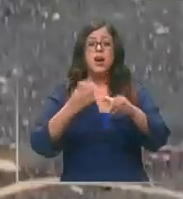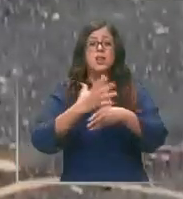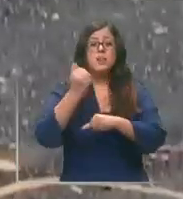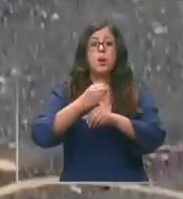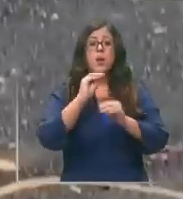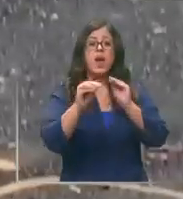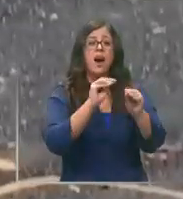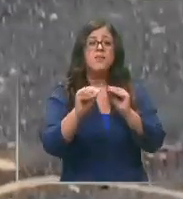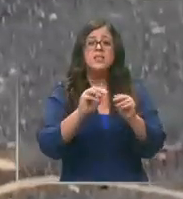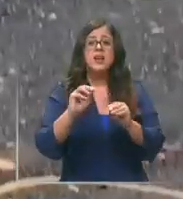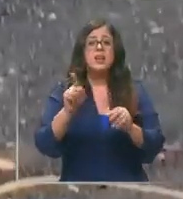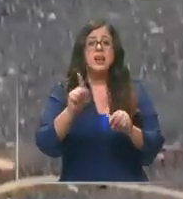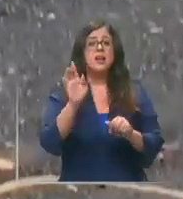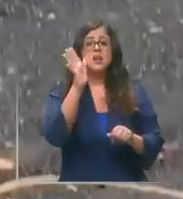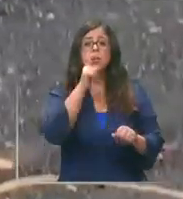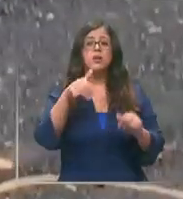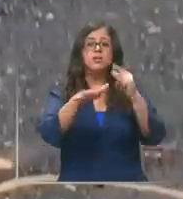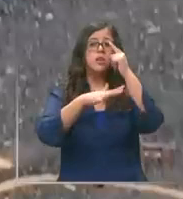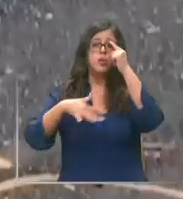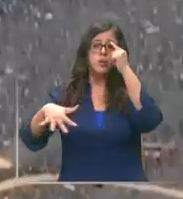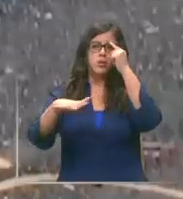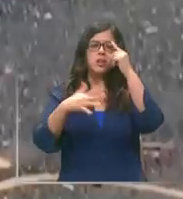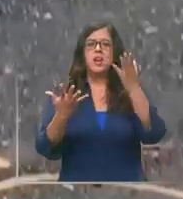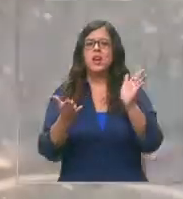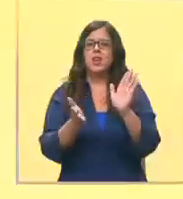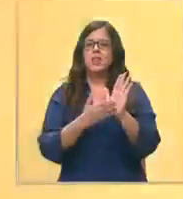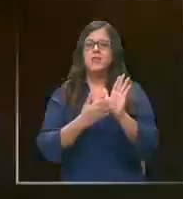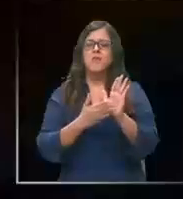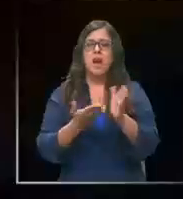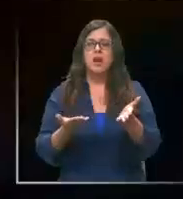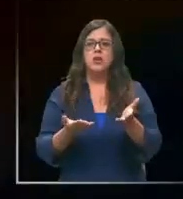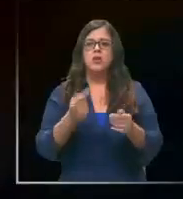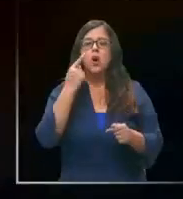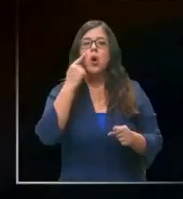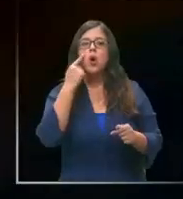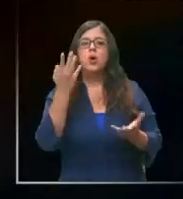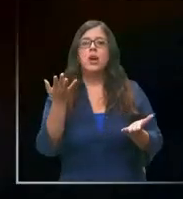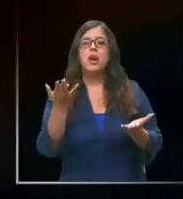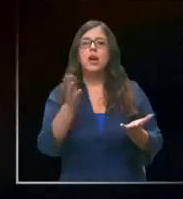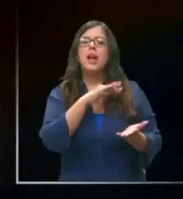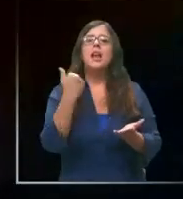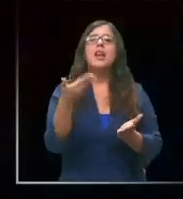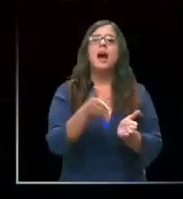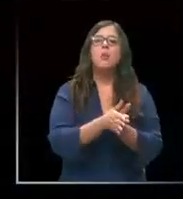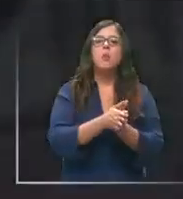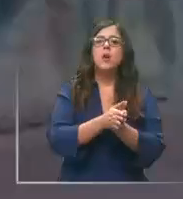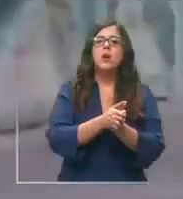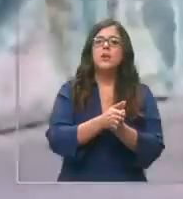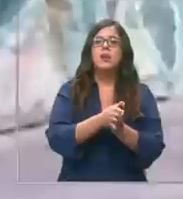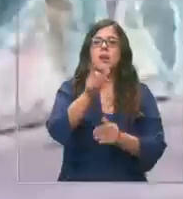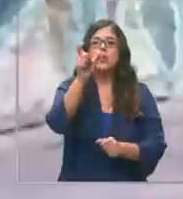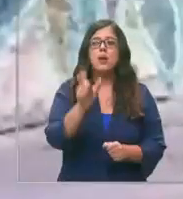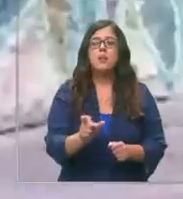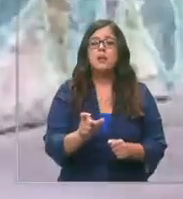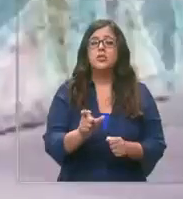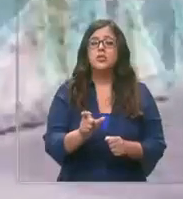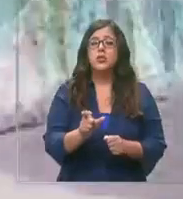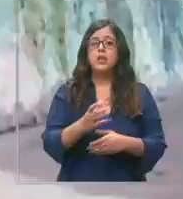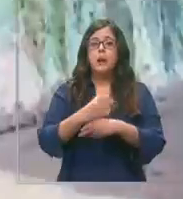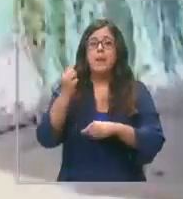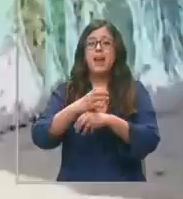advierten que no están en condiciones de corroborarlo El crimen de un fiscal paraguayo en Colombia encendió las alarmas